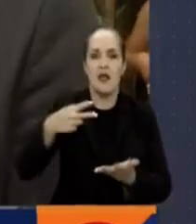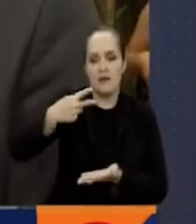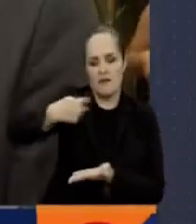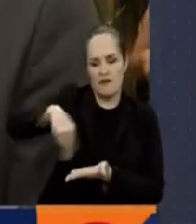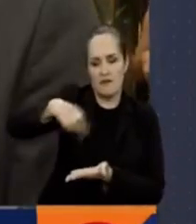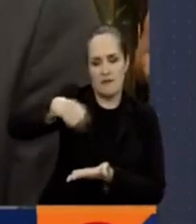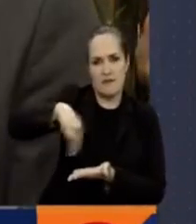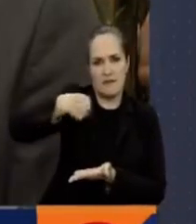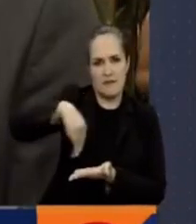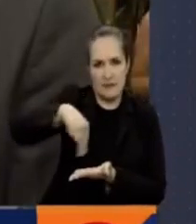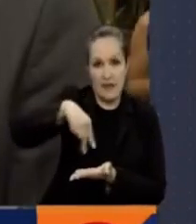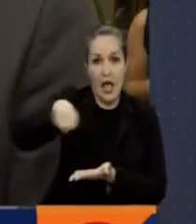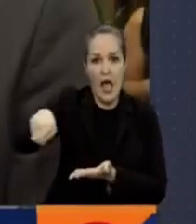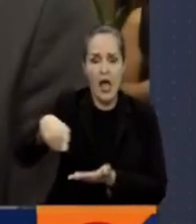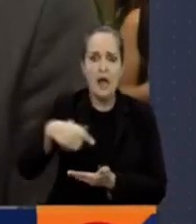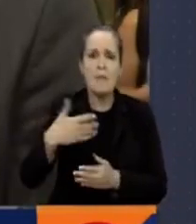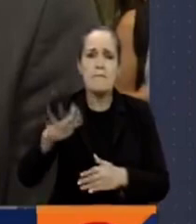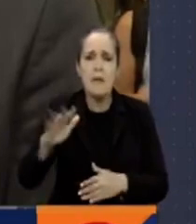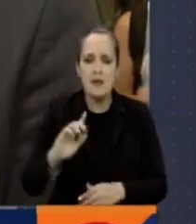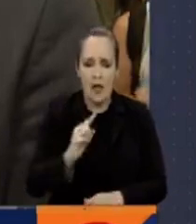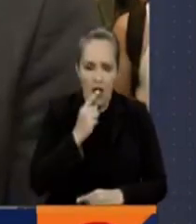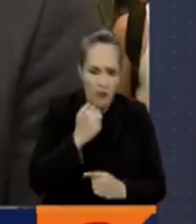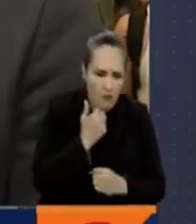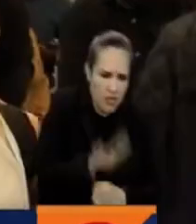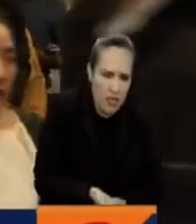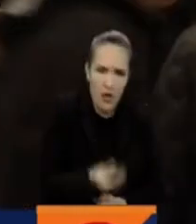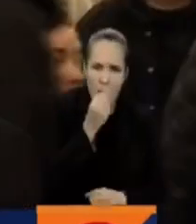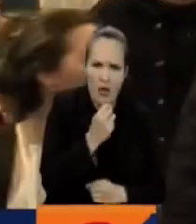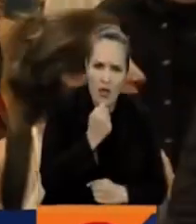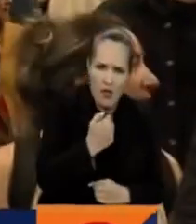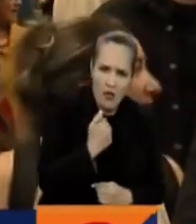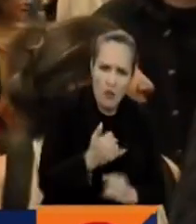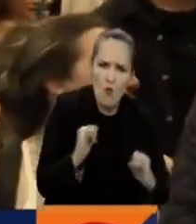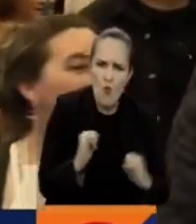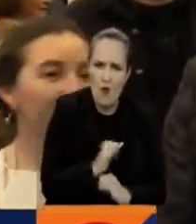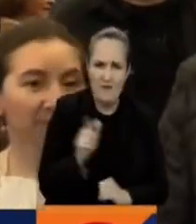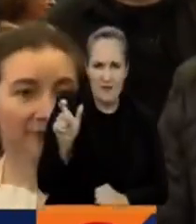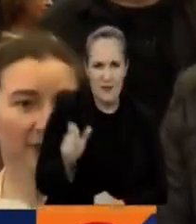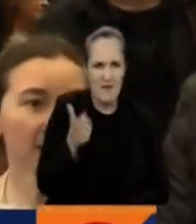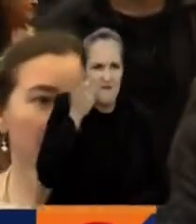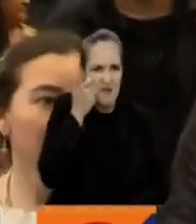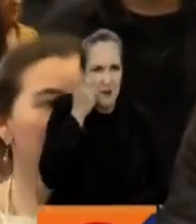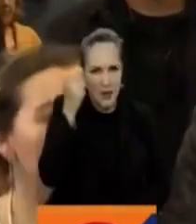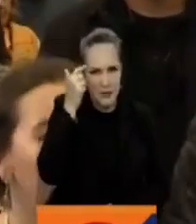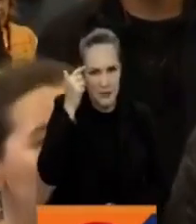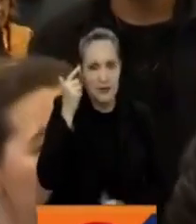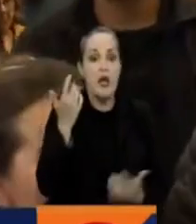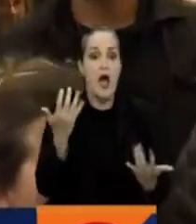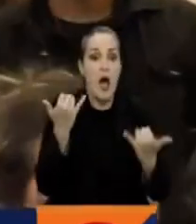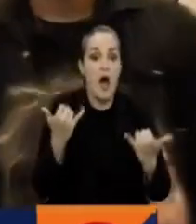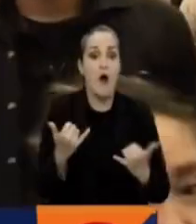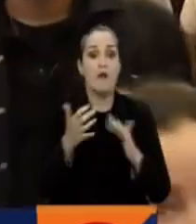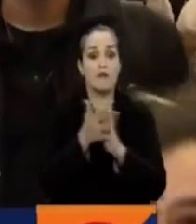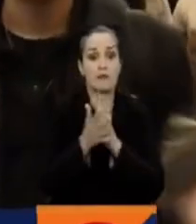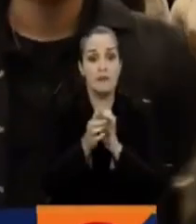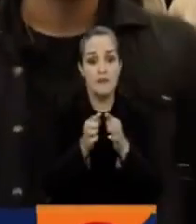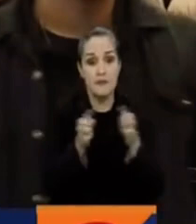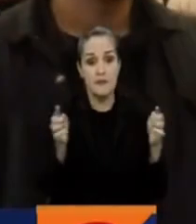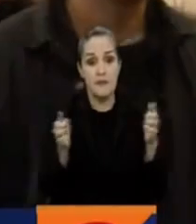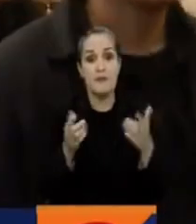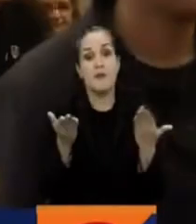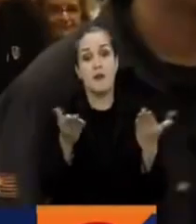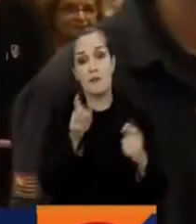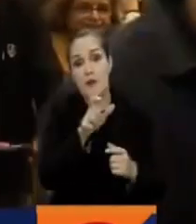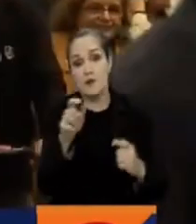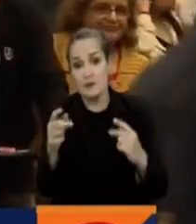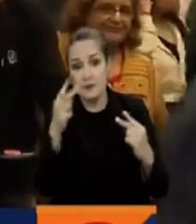autora, por supuesto, estuvo conversando Gilberto Valencia. Laura, un saludo para usted y para todas las personas que nos ven a través de sus